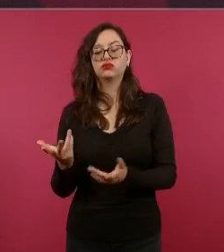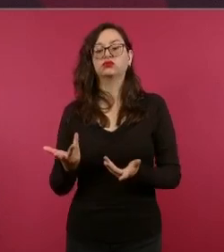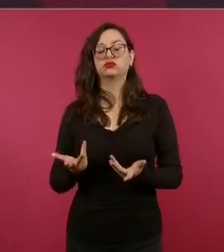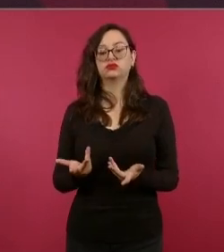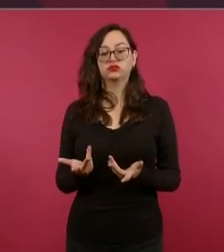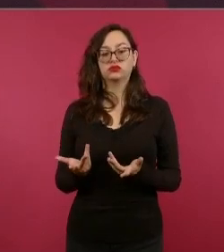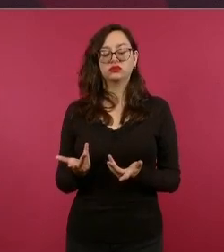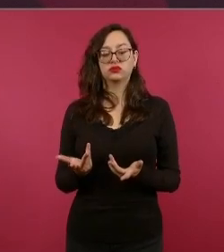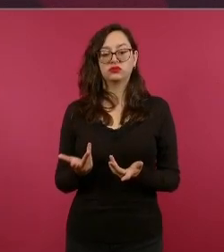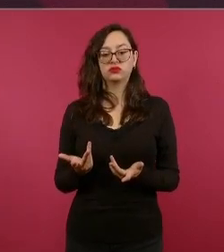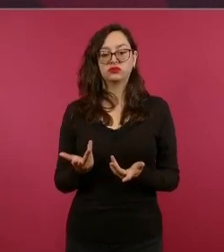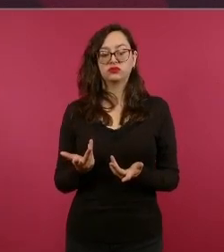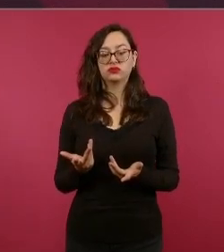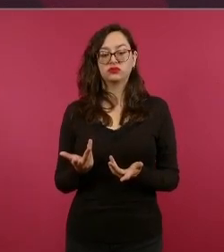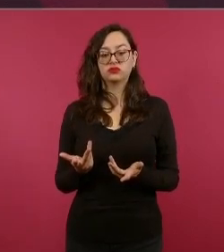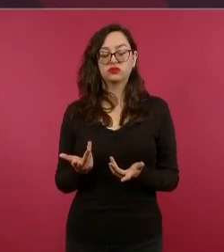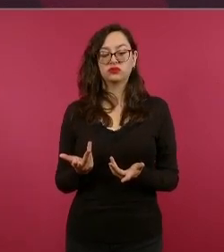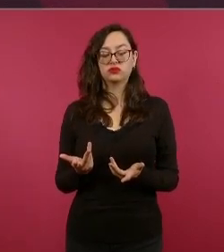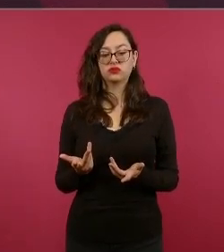y